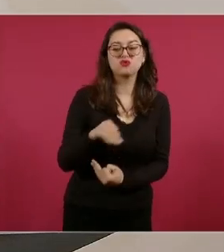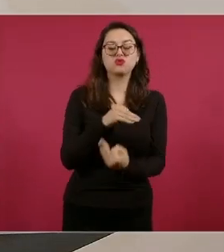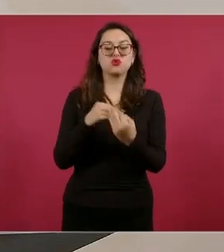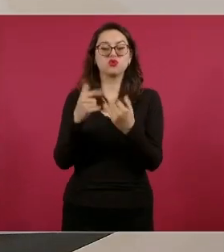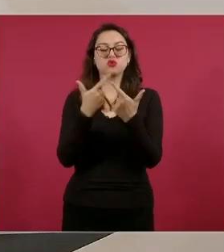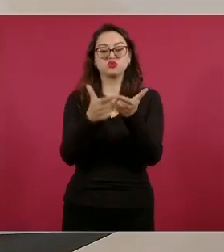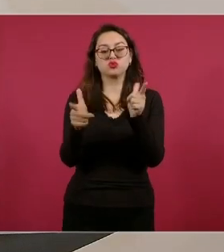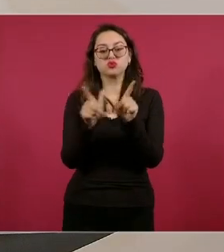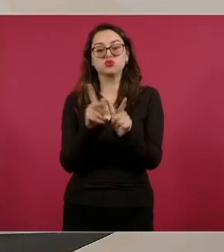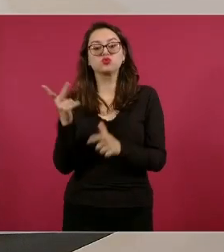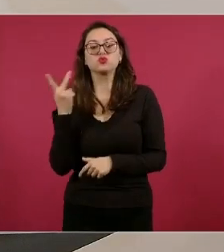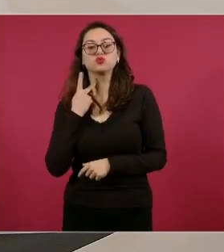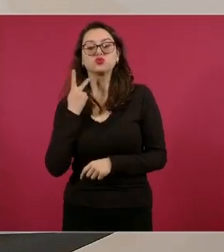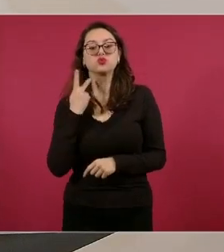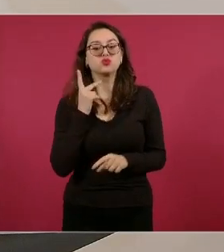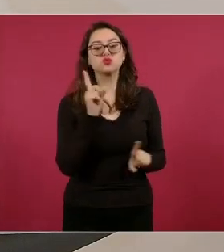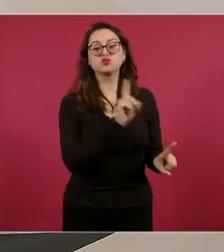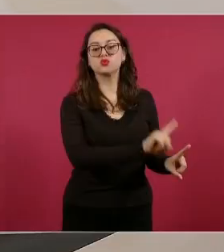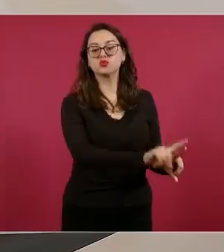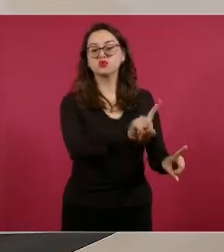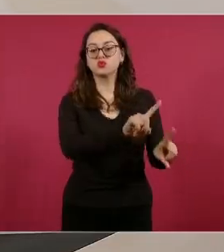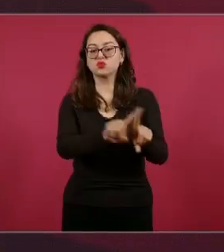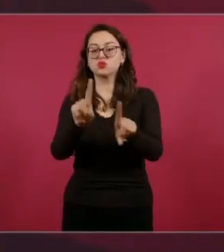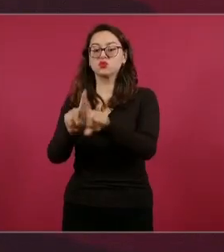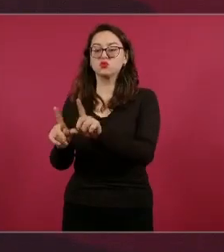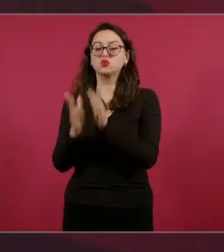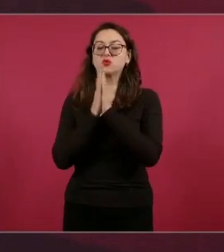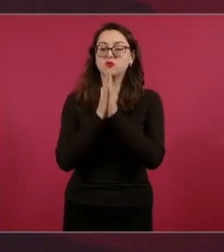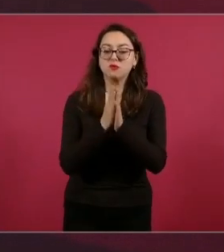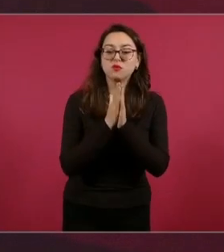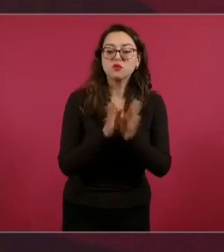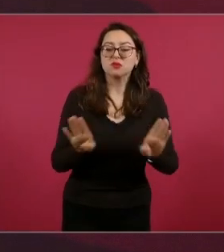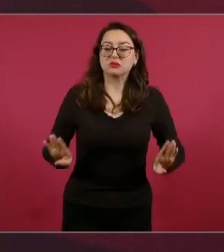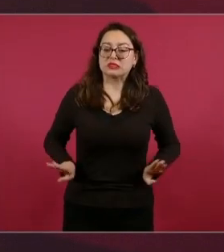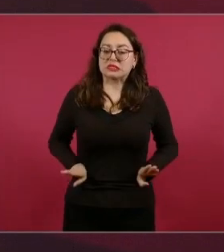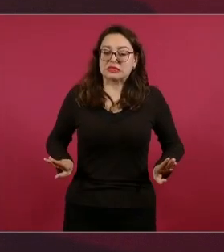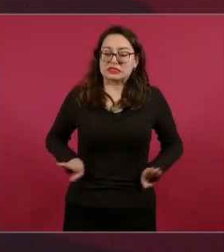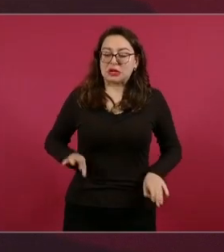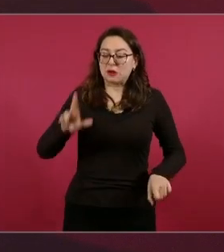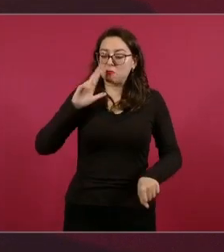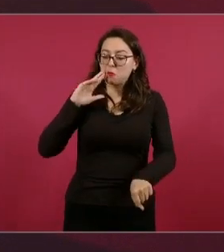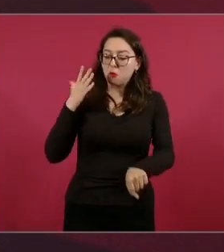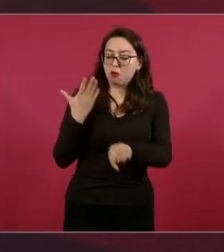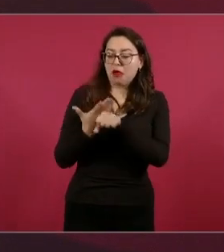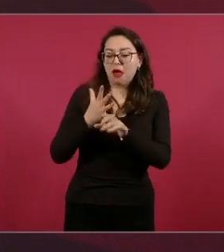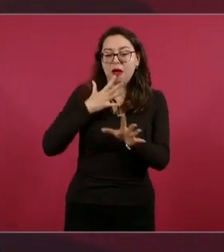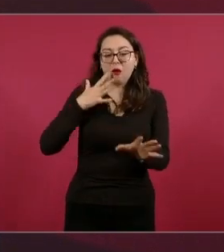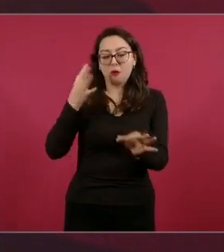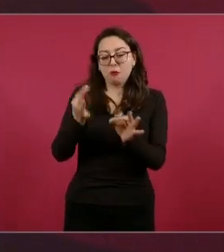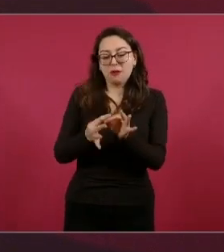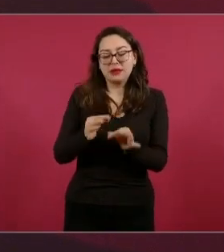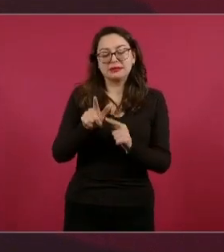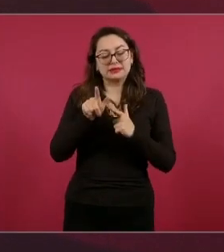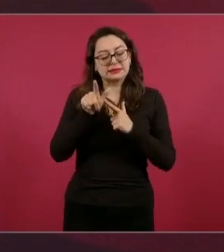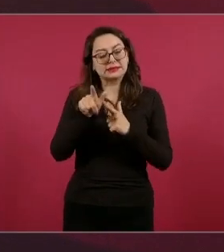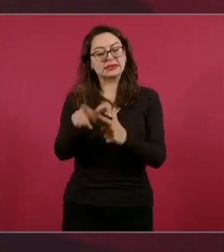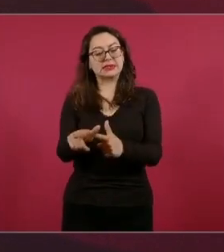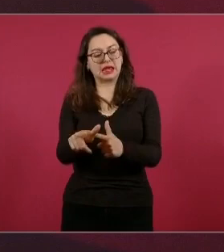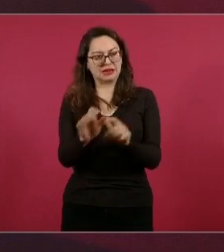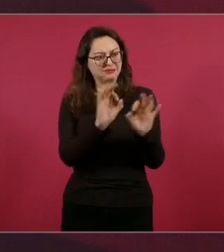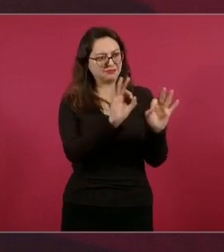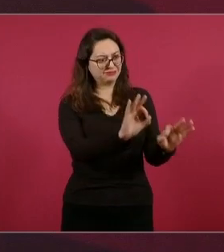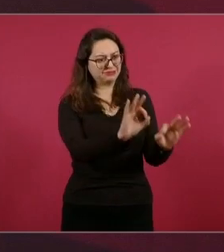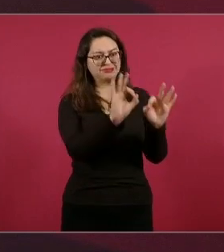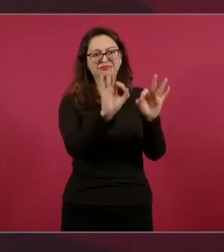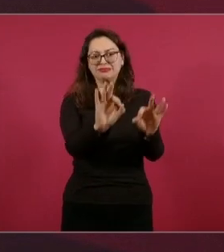políticas para que sigan actuando de manera responsable. Lo están haciendo muy